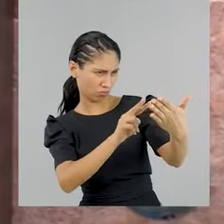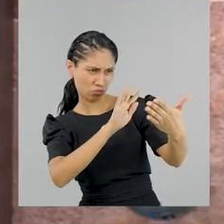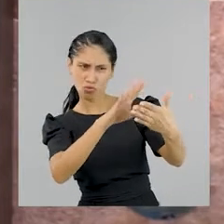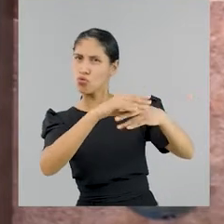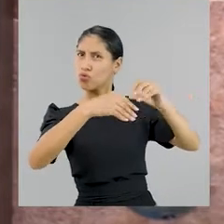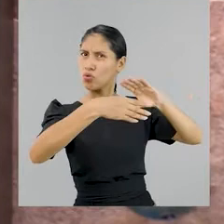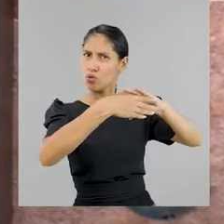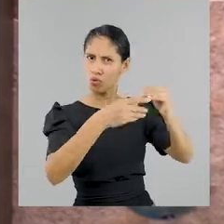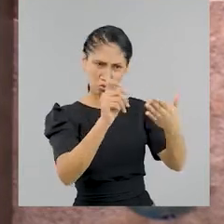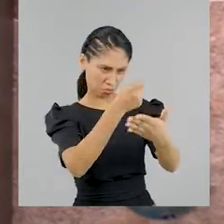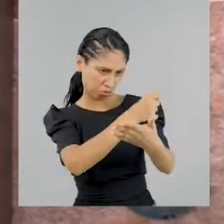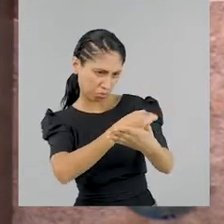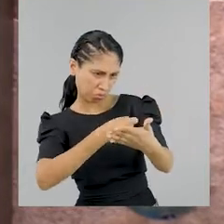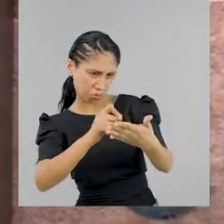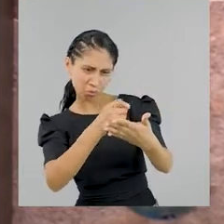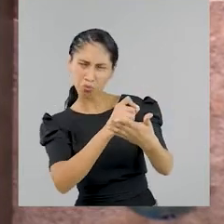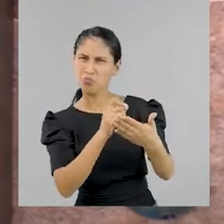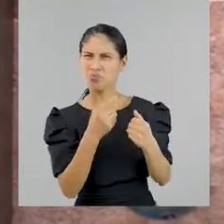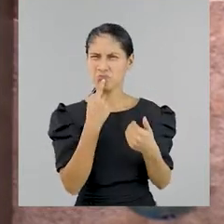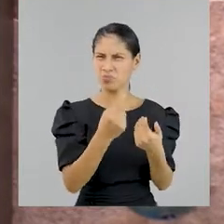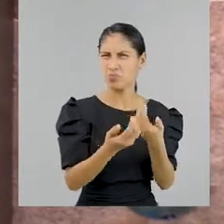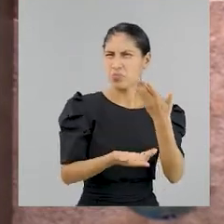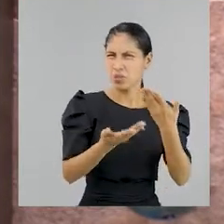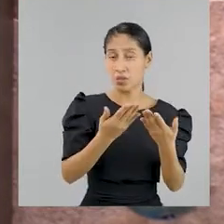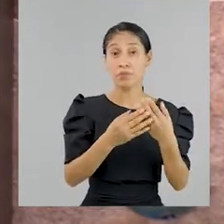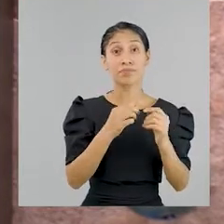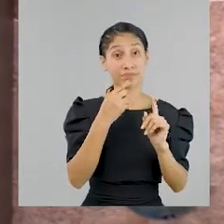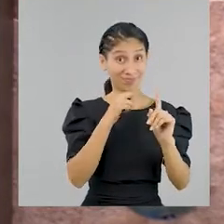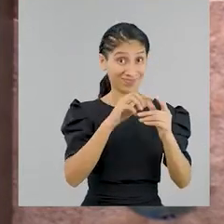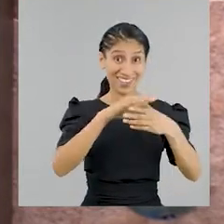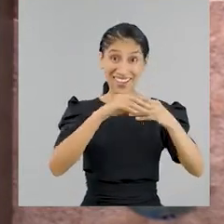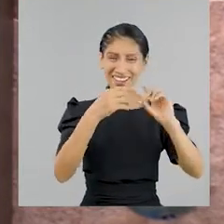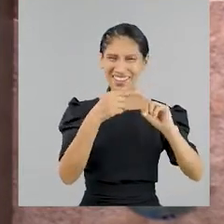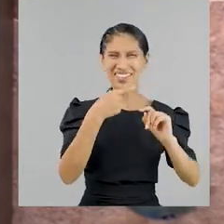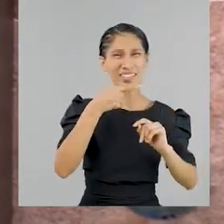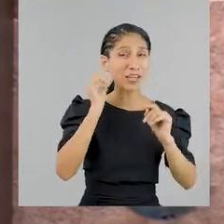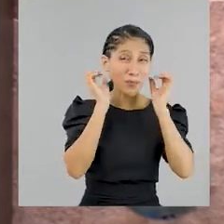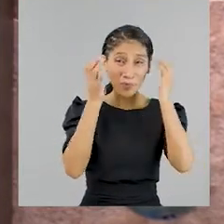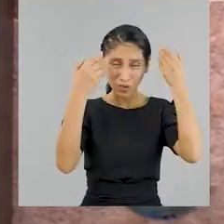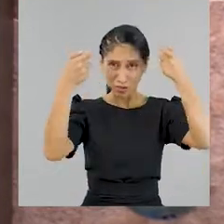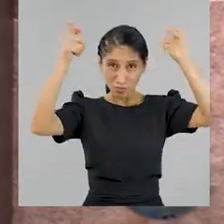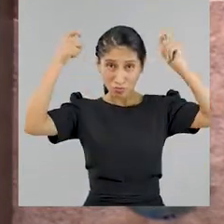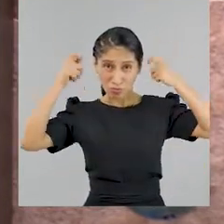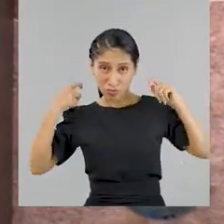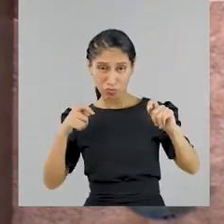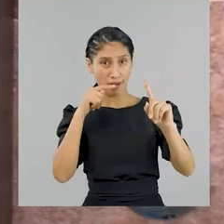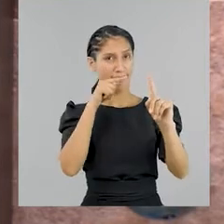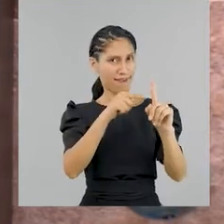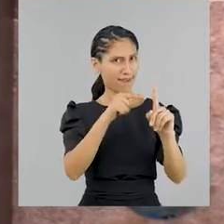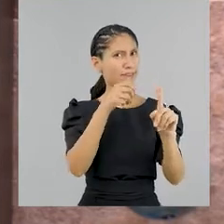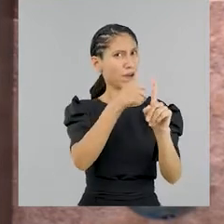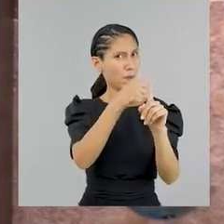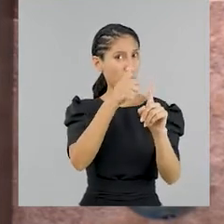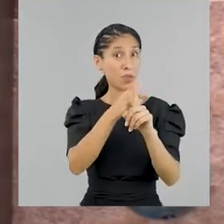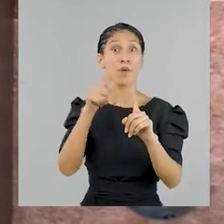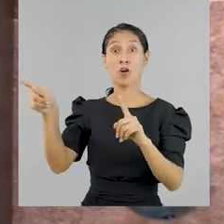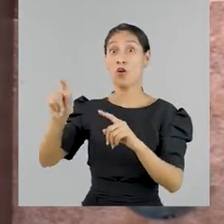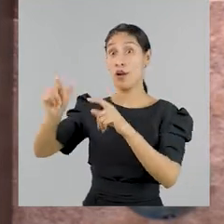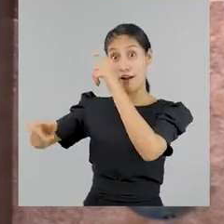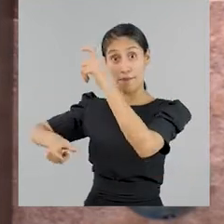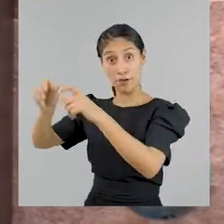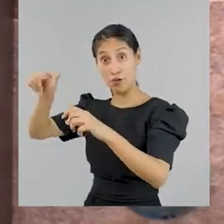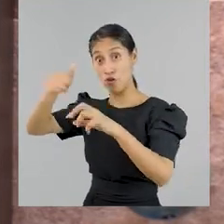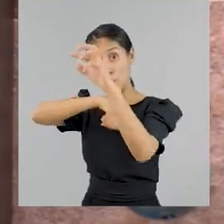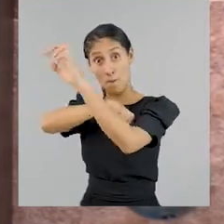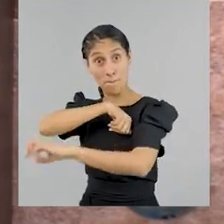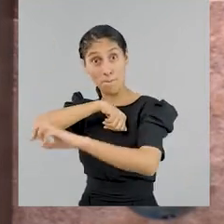Esta paráfrasis menciona que Micaela Bastidas fue la única mujer que terminó con los españoles y en el texto, si bien es cierto,